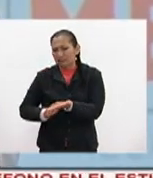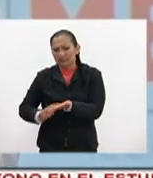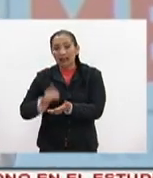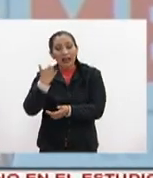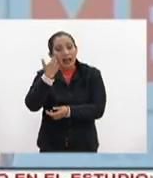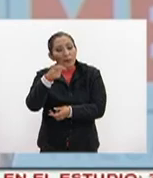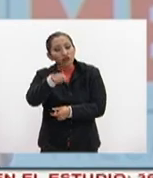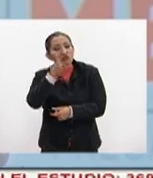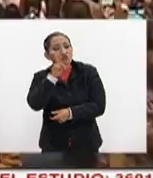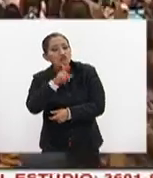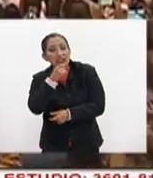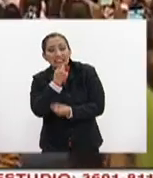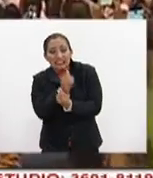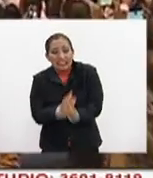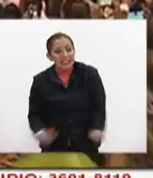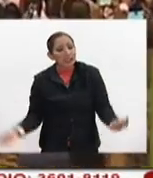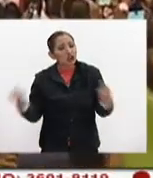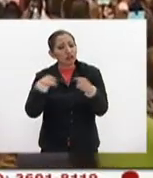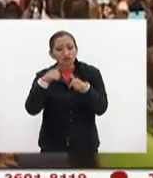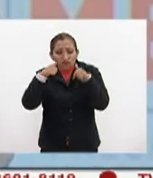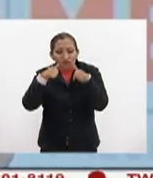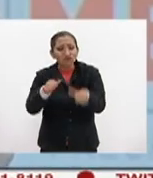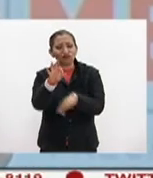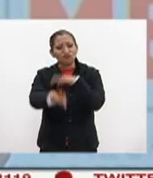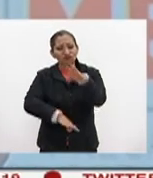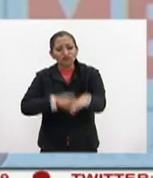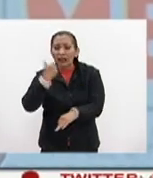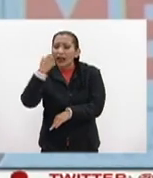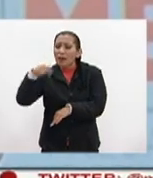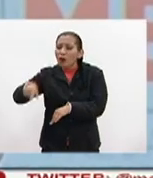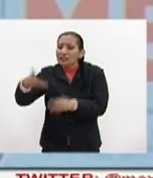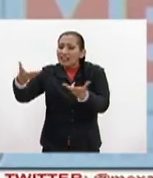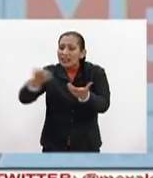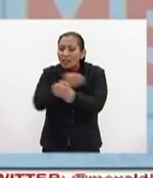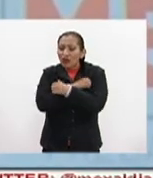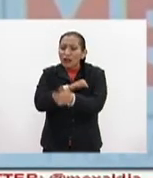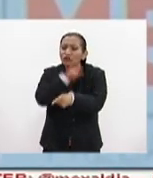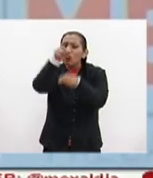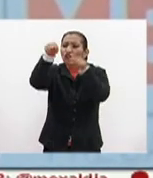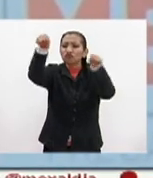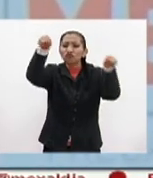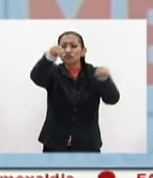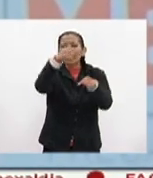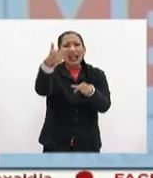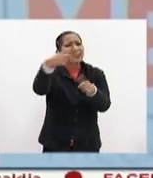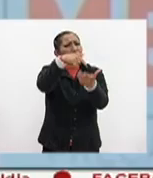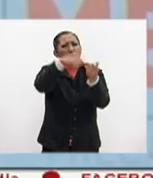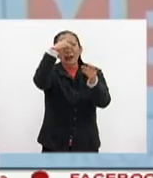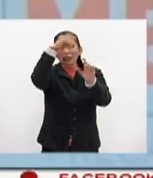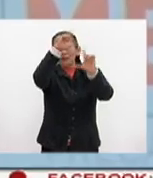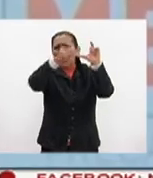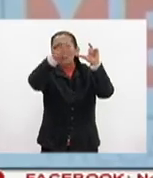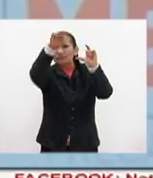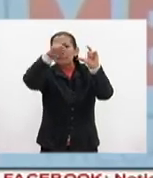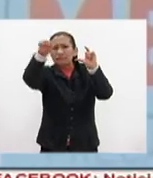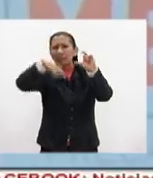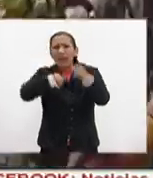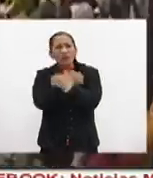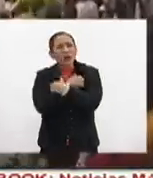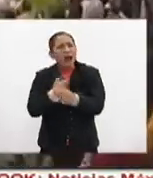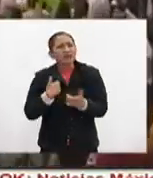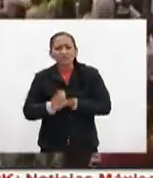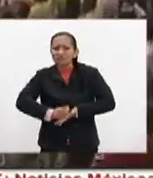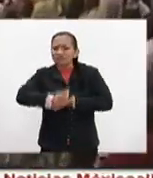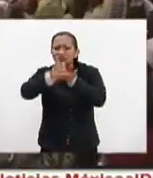comprometernos con las mujeres y los niños. Queremos comprometernos con llevar educación a cada rincón del país. Educación que